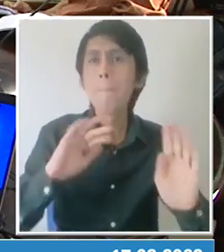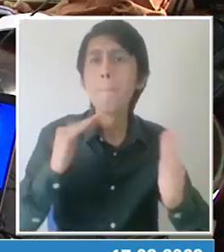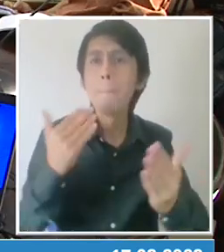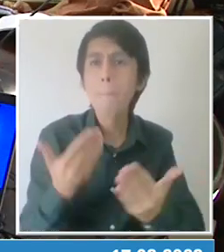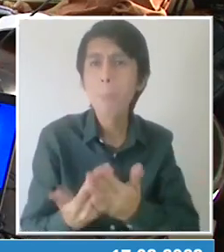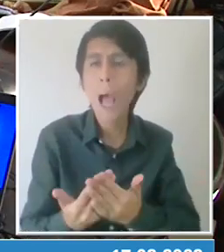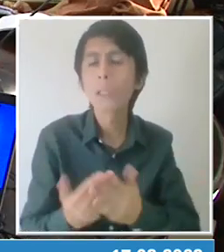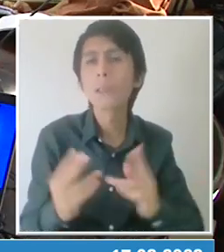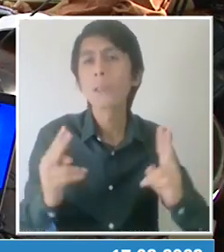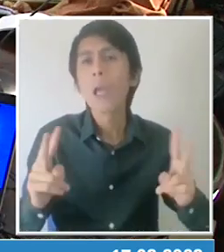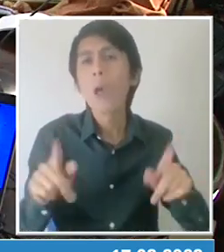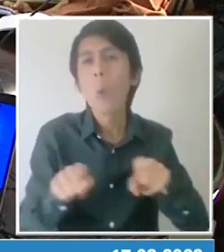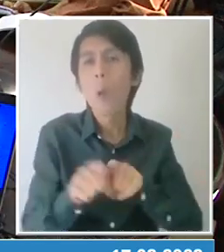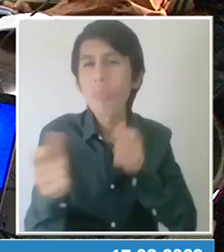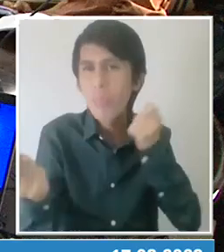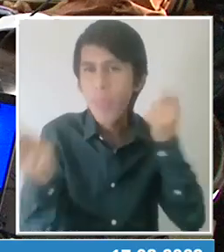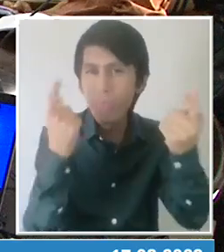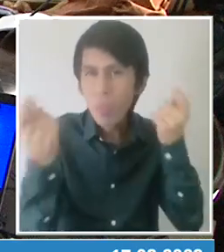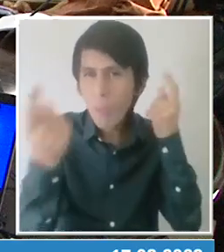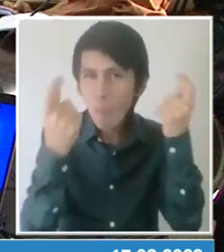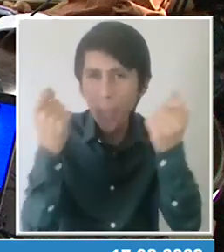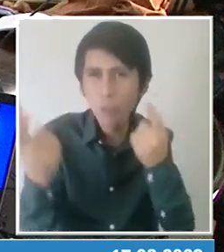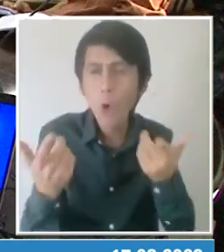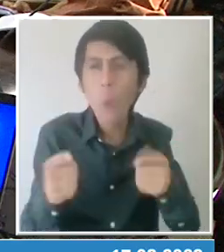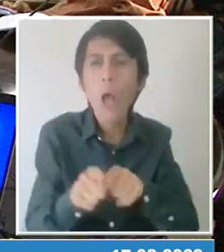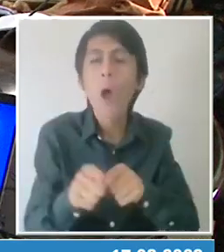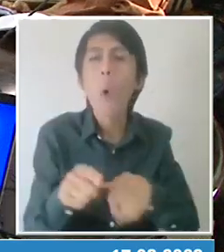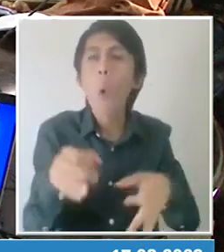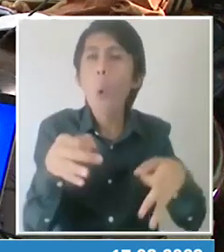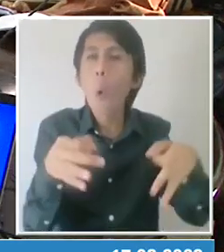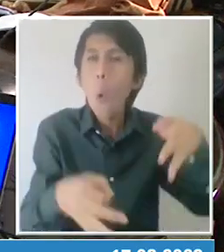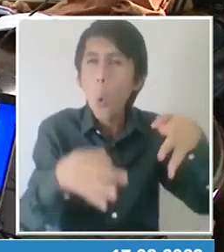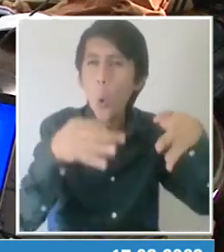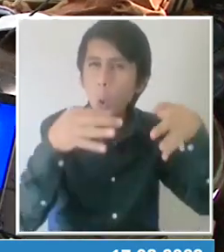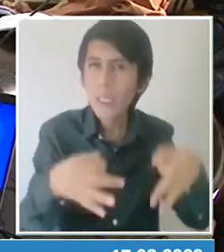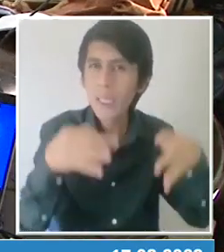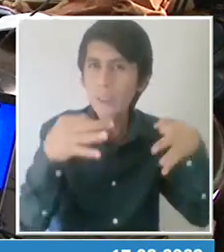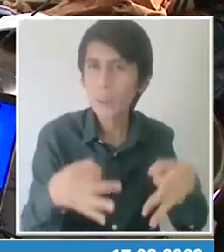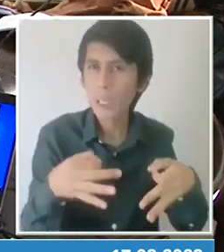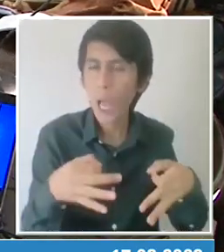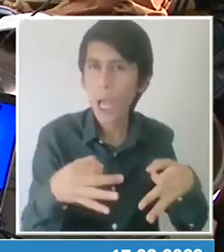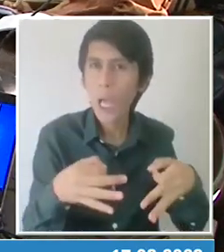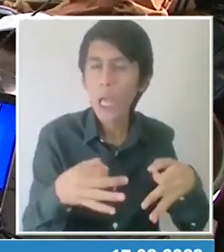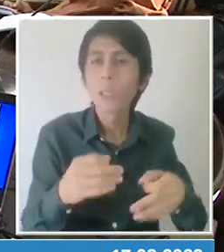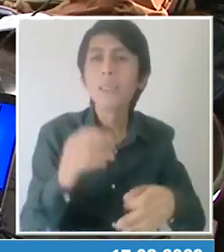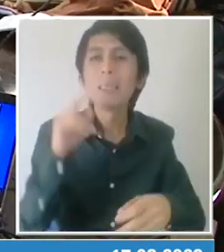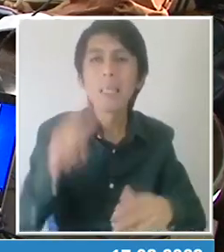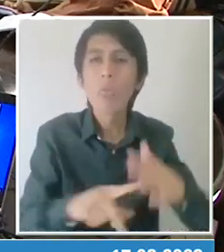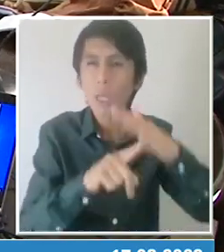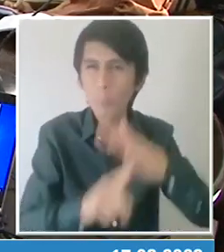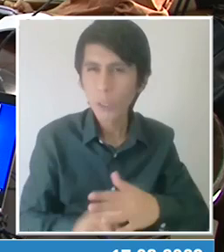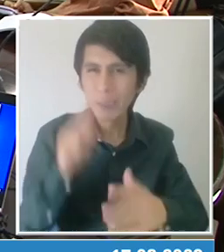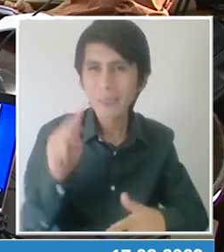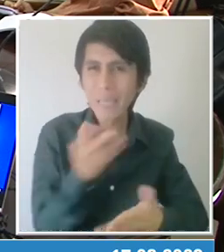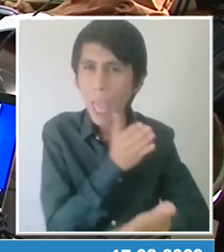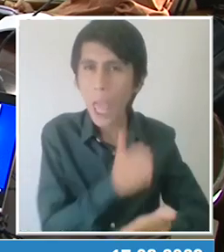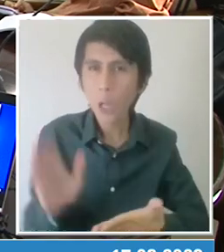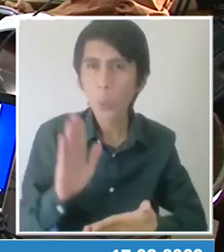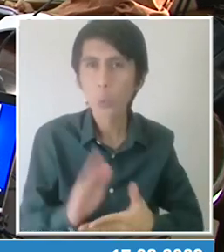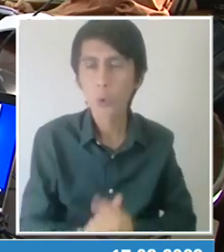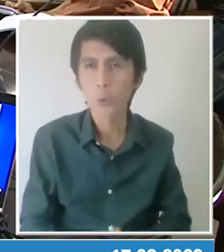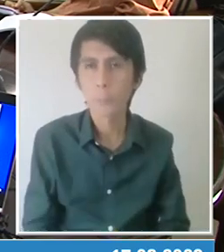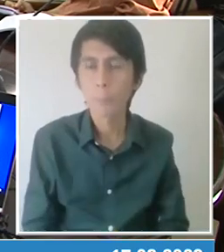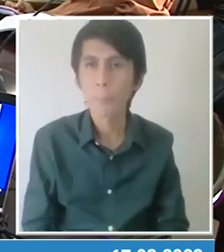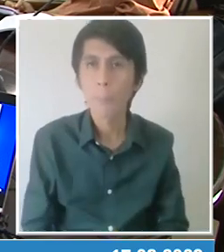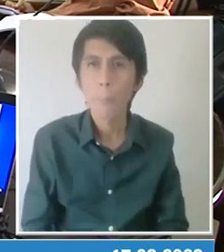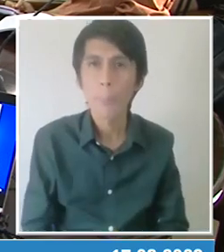justicia, a la igualdad, sin discriminaciones, sin exclusiones? Y en este tono